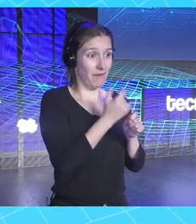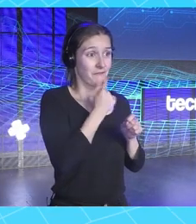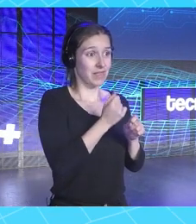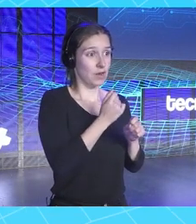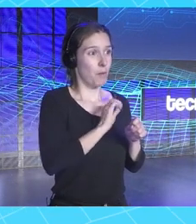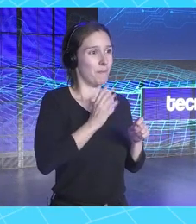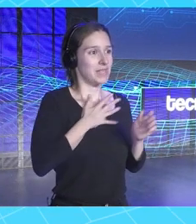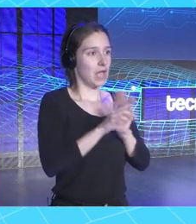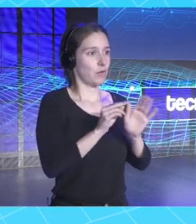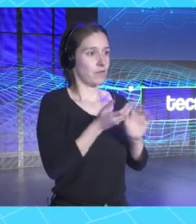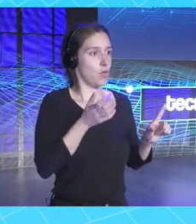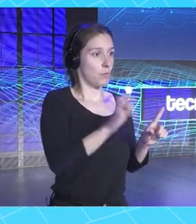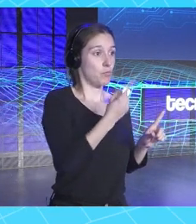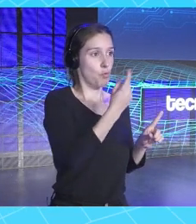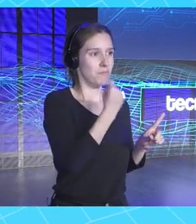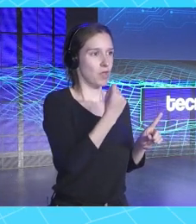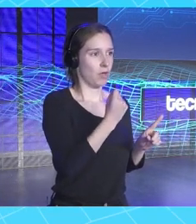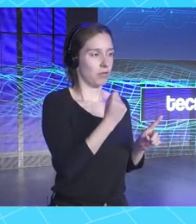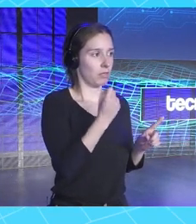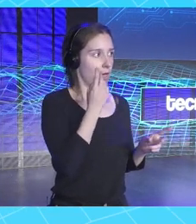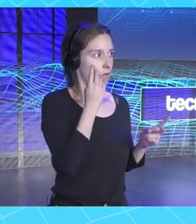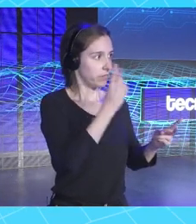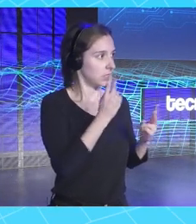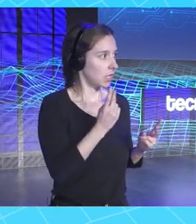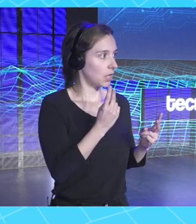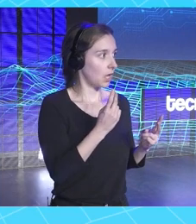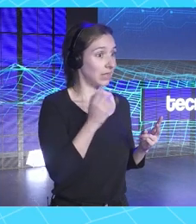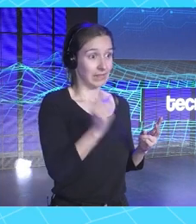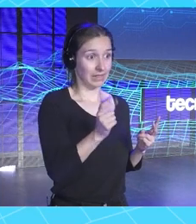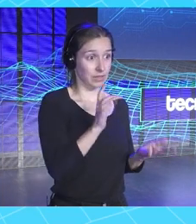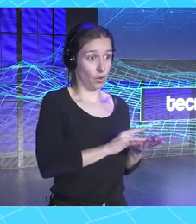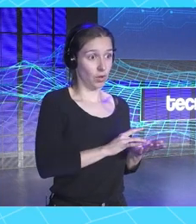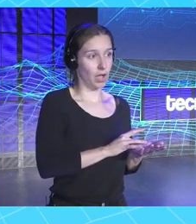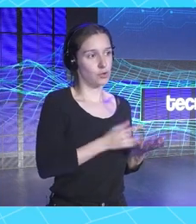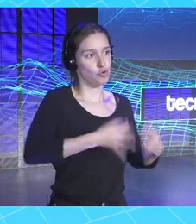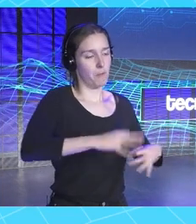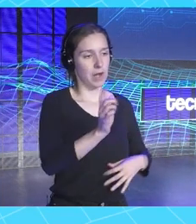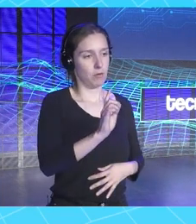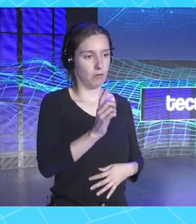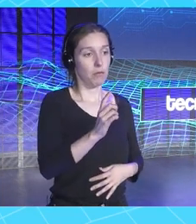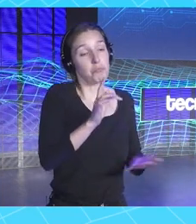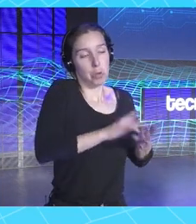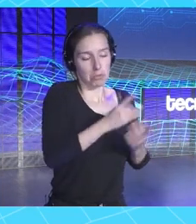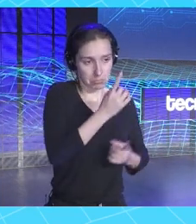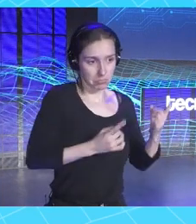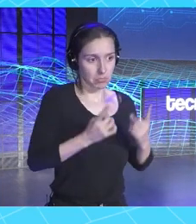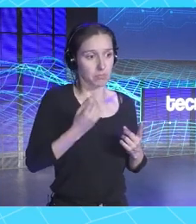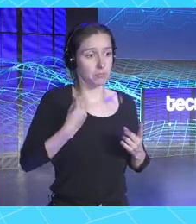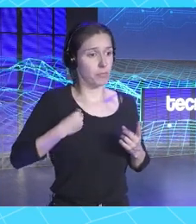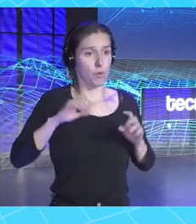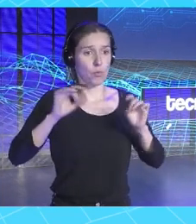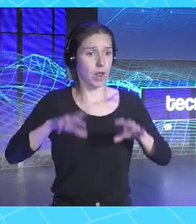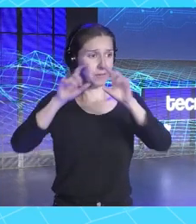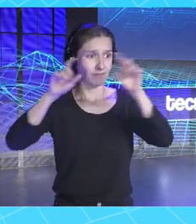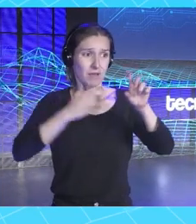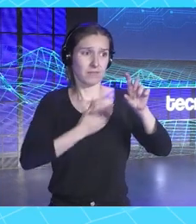un vídeo y que Vais a tener un millón de visitas no es lo habitual te ha pasado Sí igual que hay empresarios que han conseguido su fortuna o el